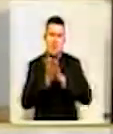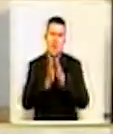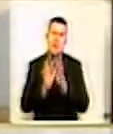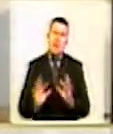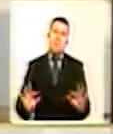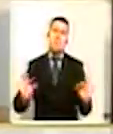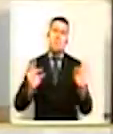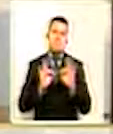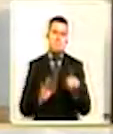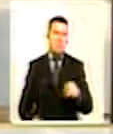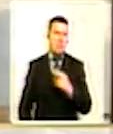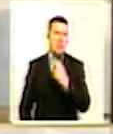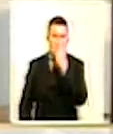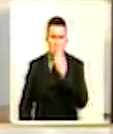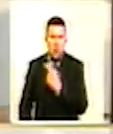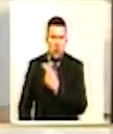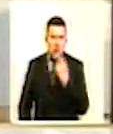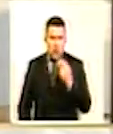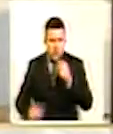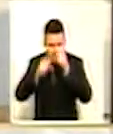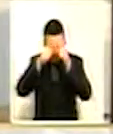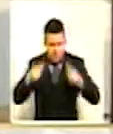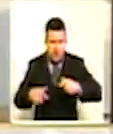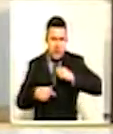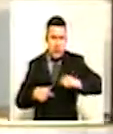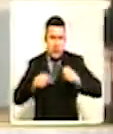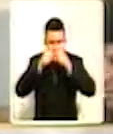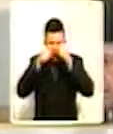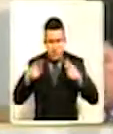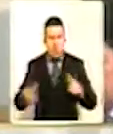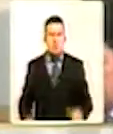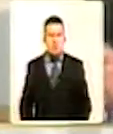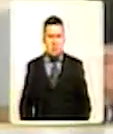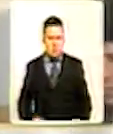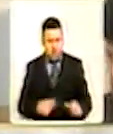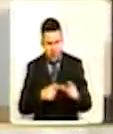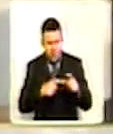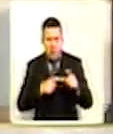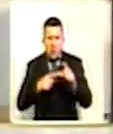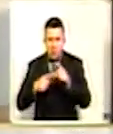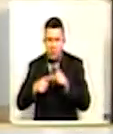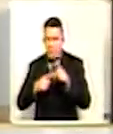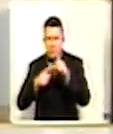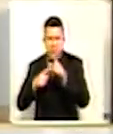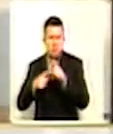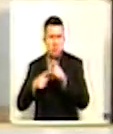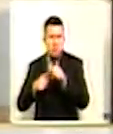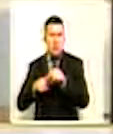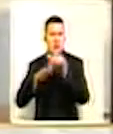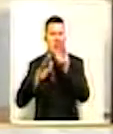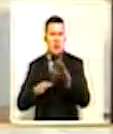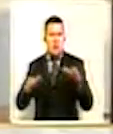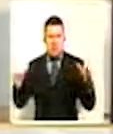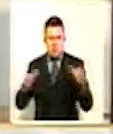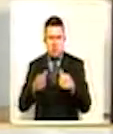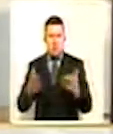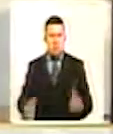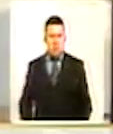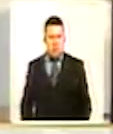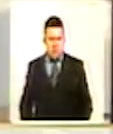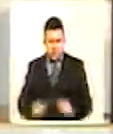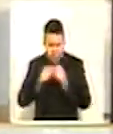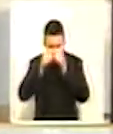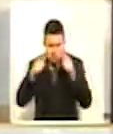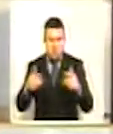es fundamental si hay un compromiso con el Estado de Derecho. El procurador representa el interés superior